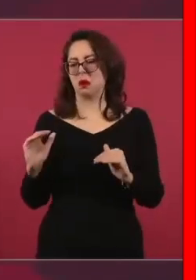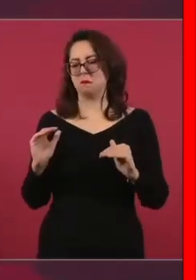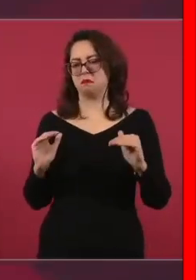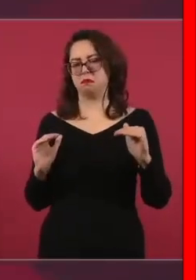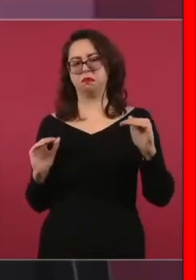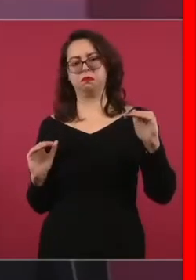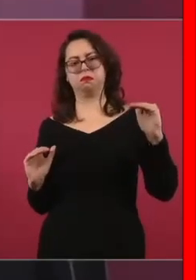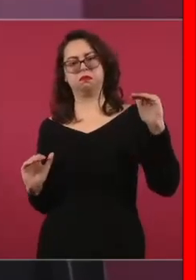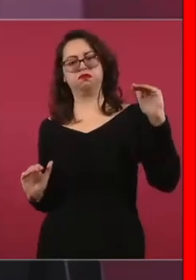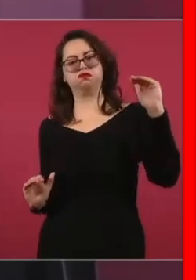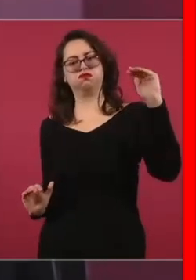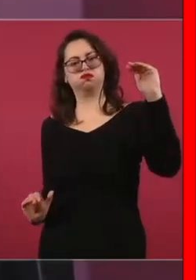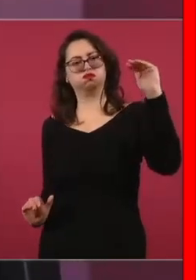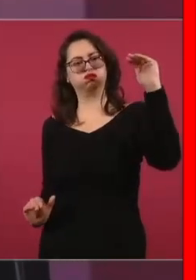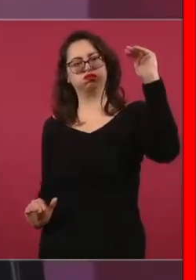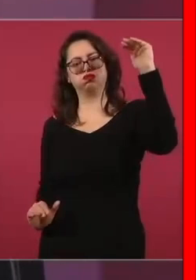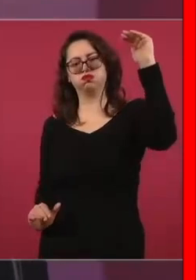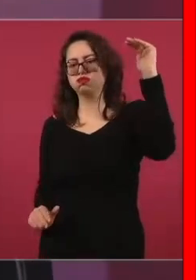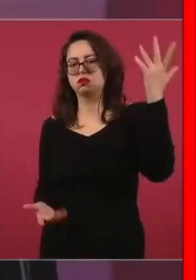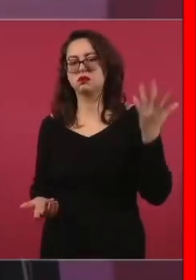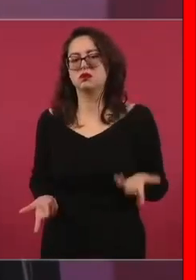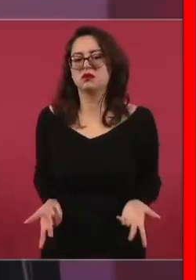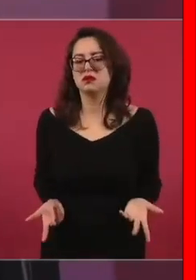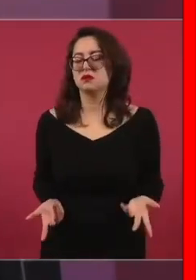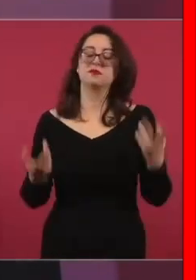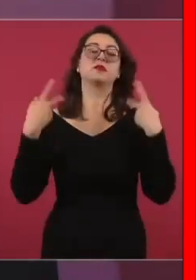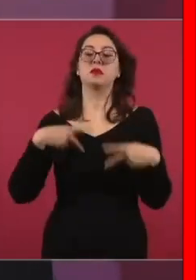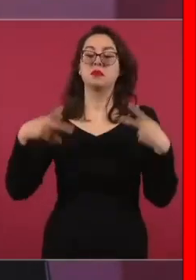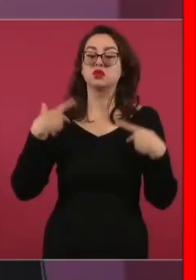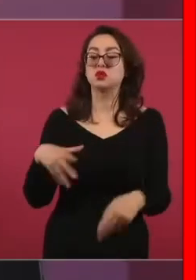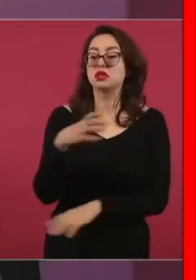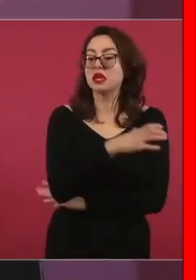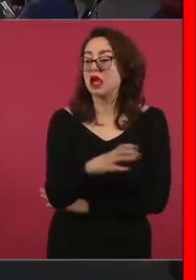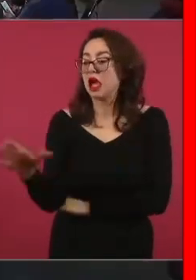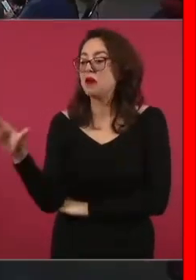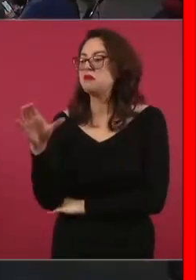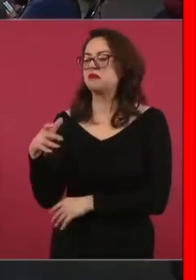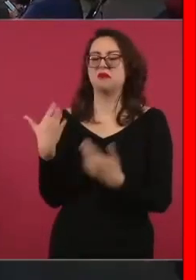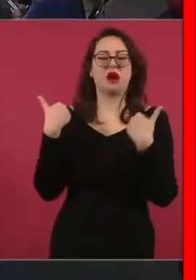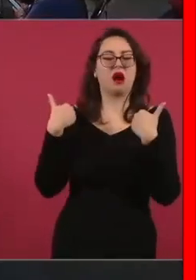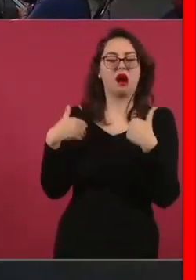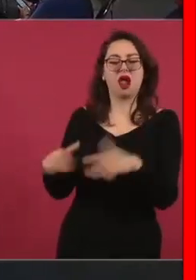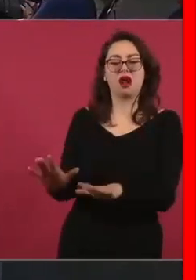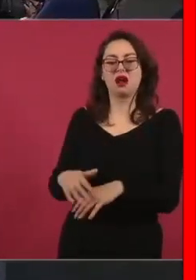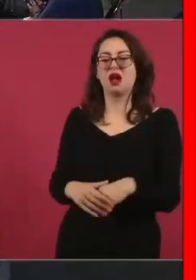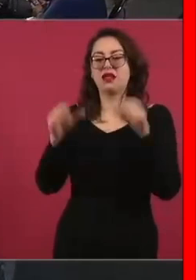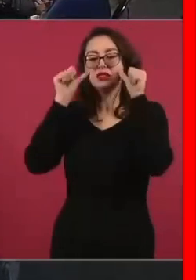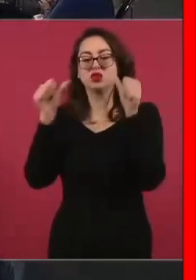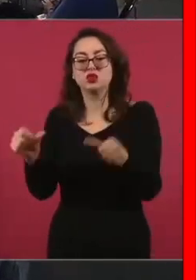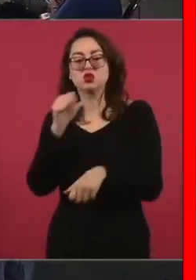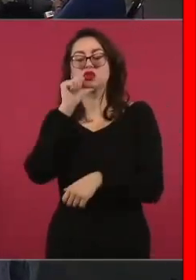campesinos? Abandono, la única opción que le